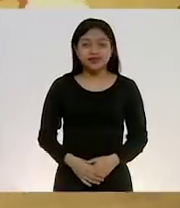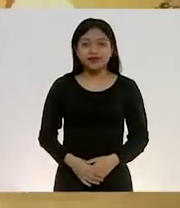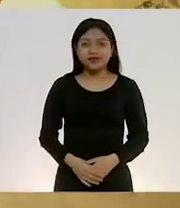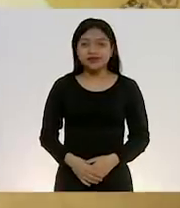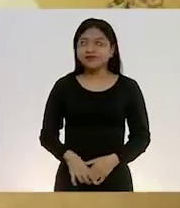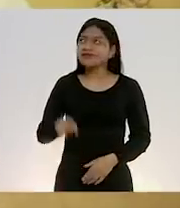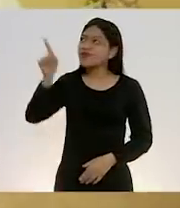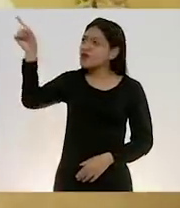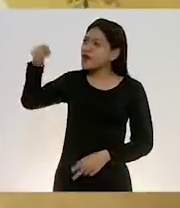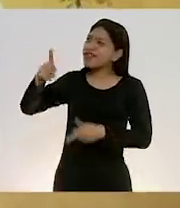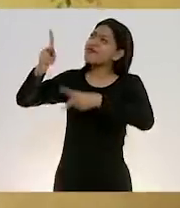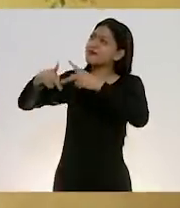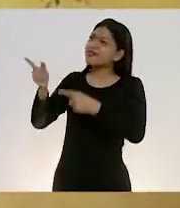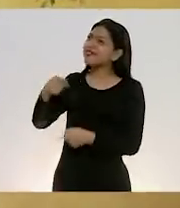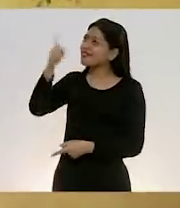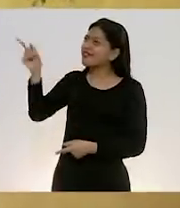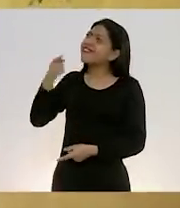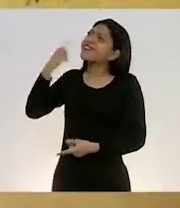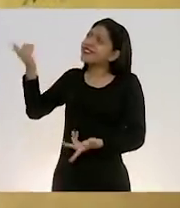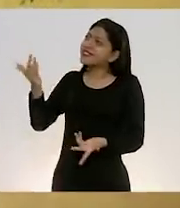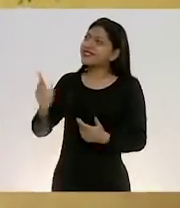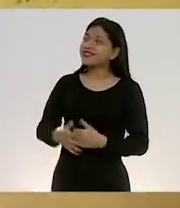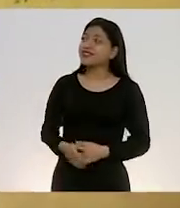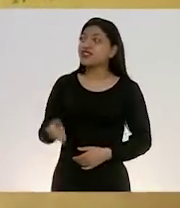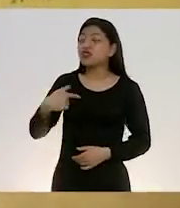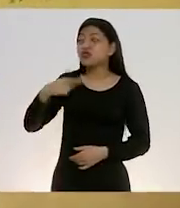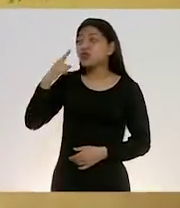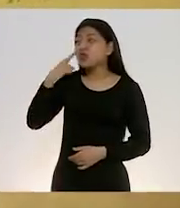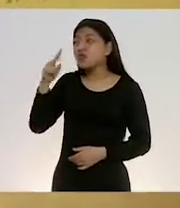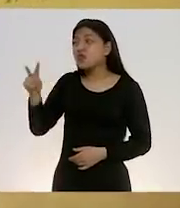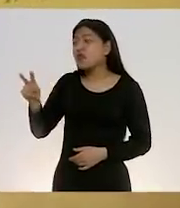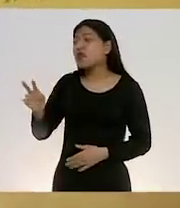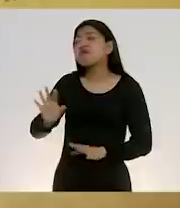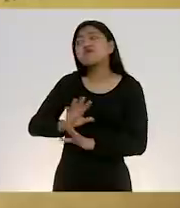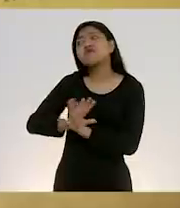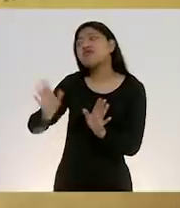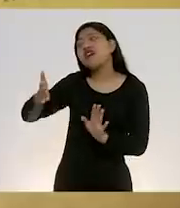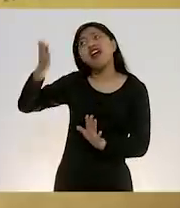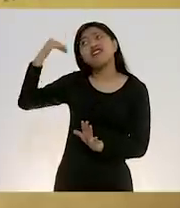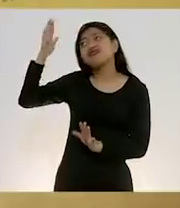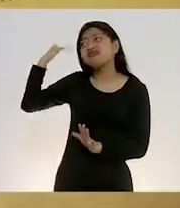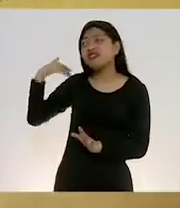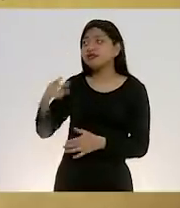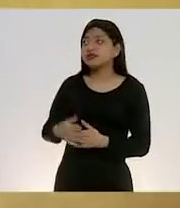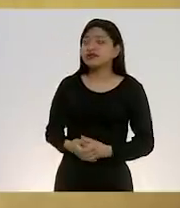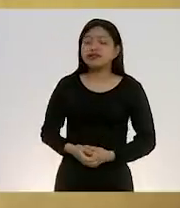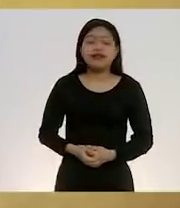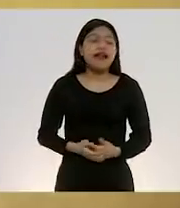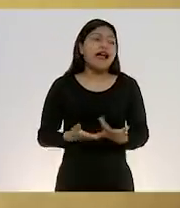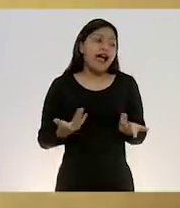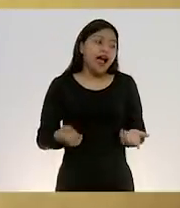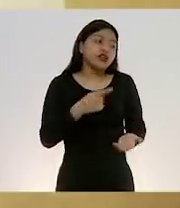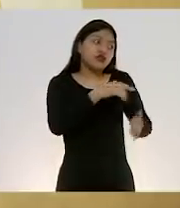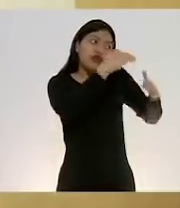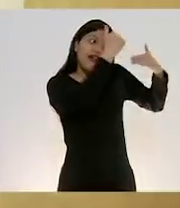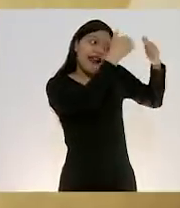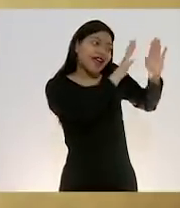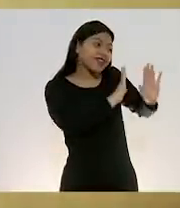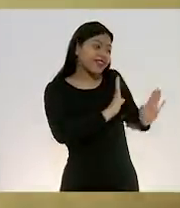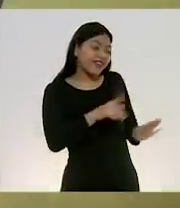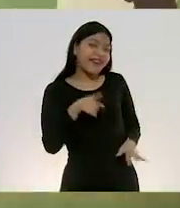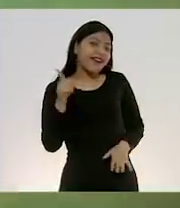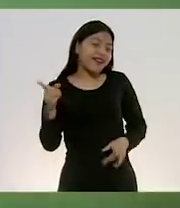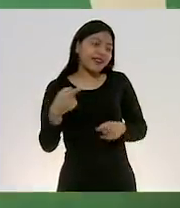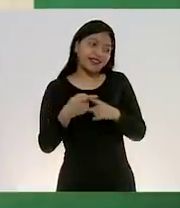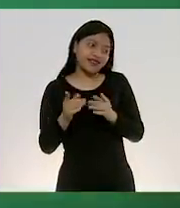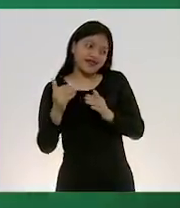Baashtun kuyalik. Tene soku yuchtal main wili. Soka mansiku habilo. Le tenmatu